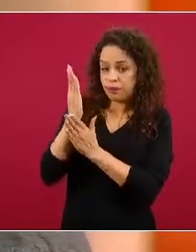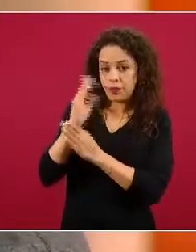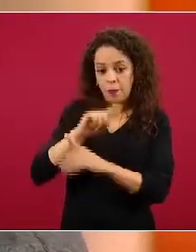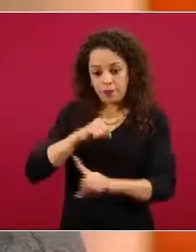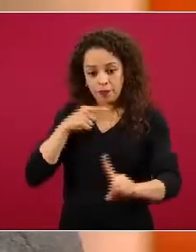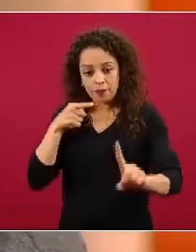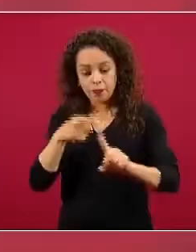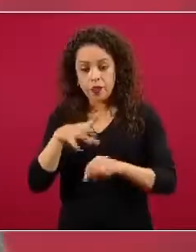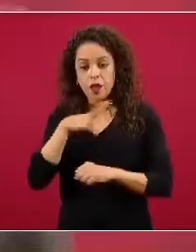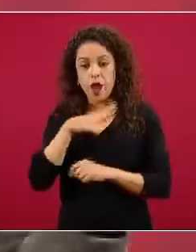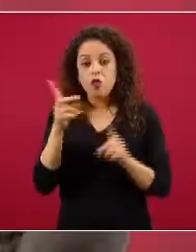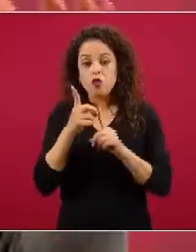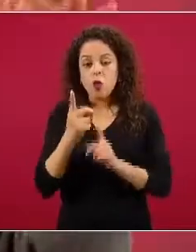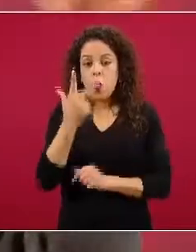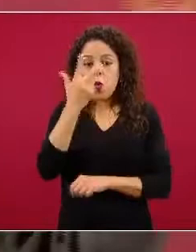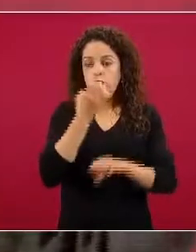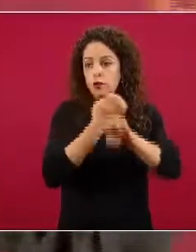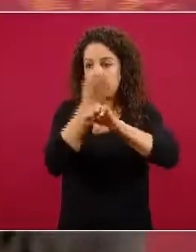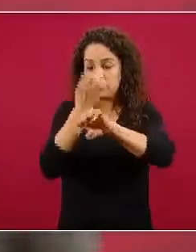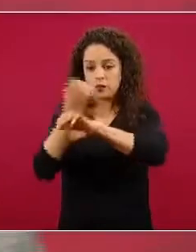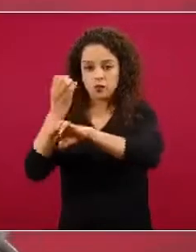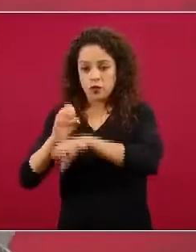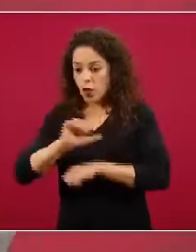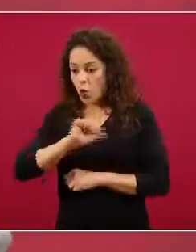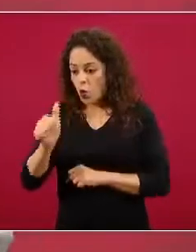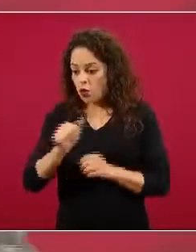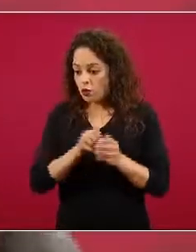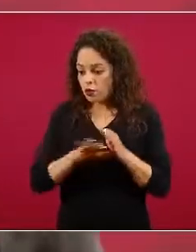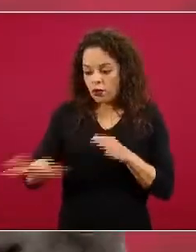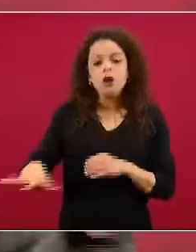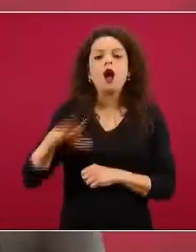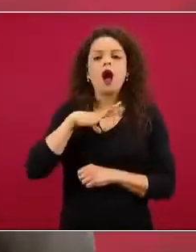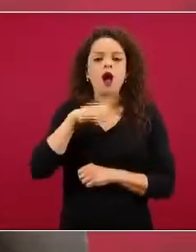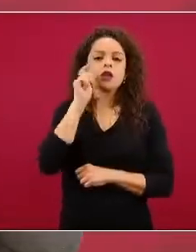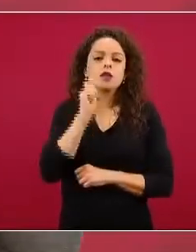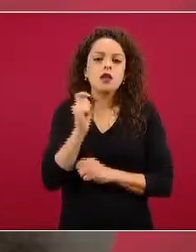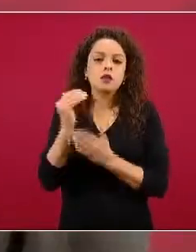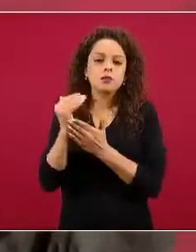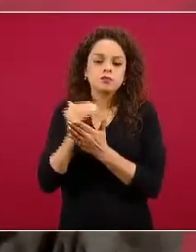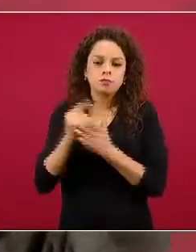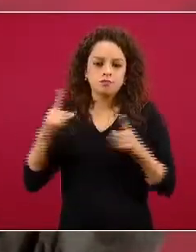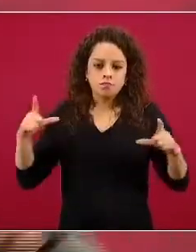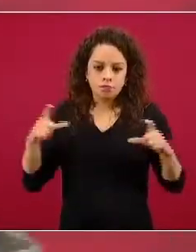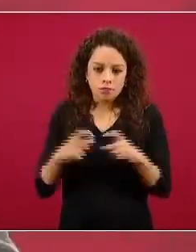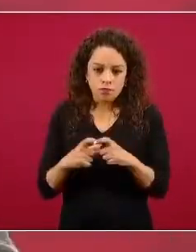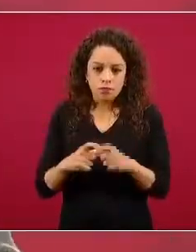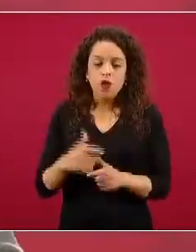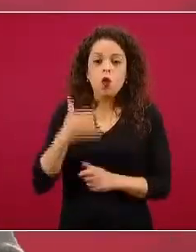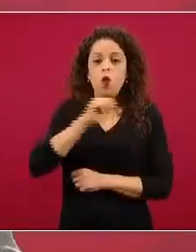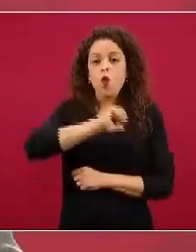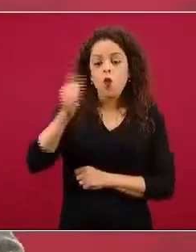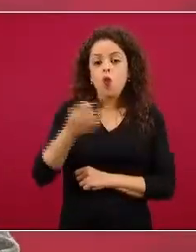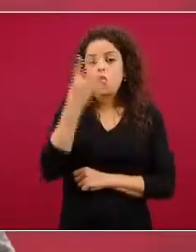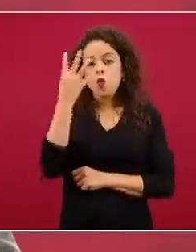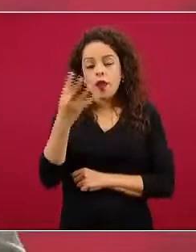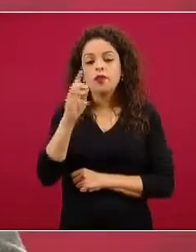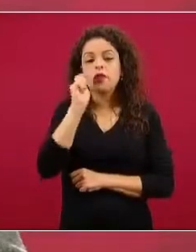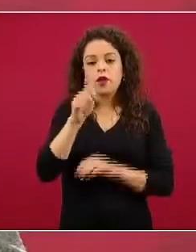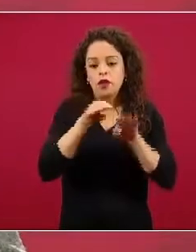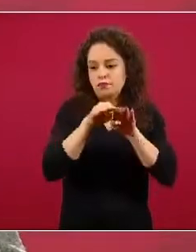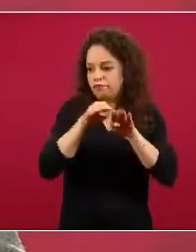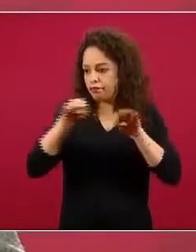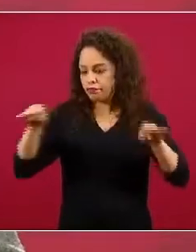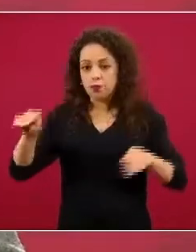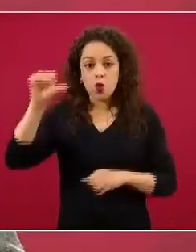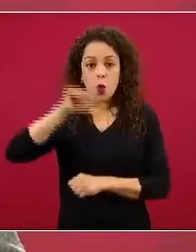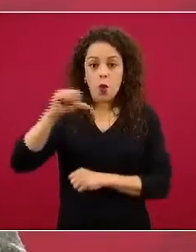entidades federativas, el resto tiene una fase de descenso o 4 entidades tienen una fase de meseta. Hoy se agregó un